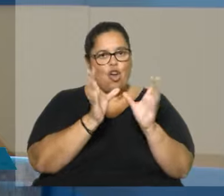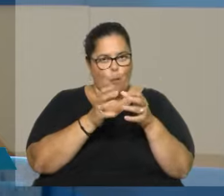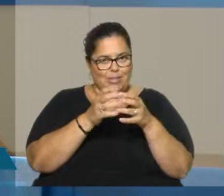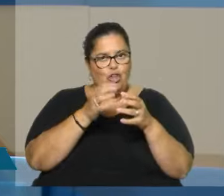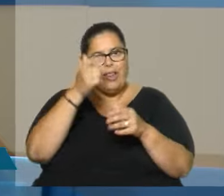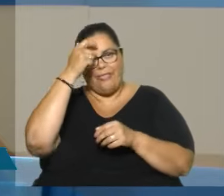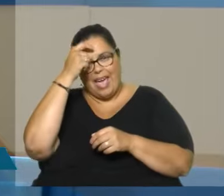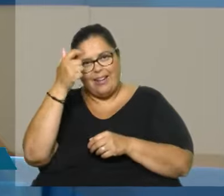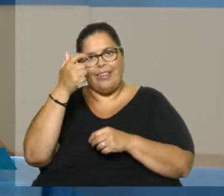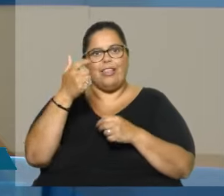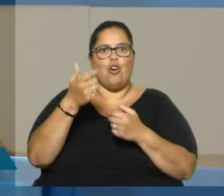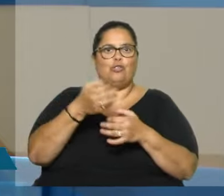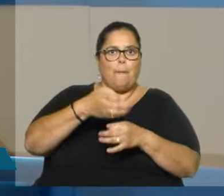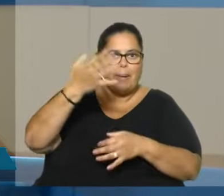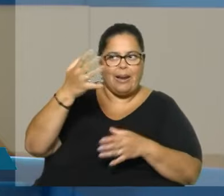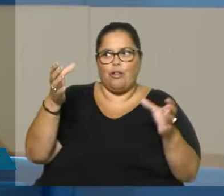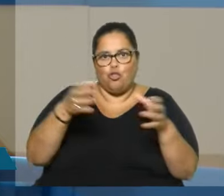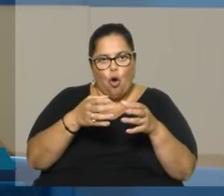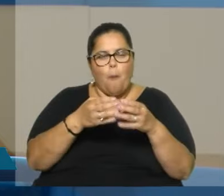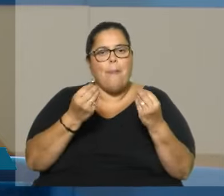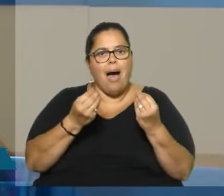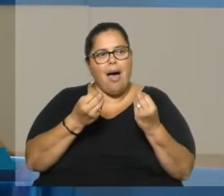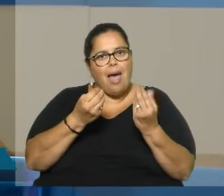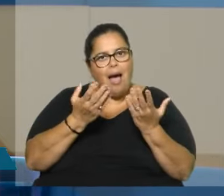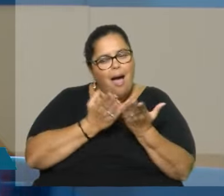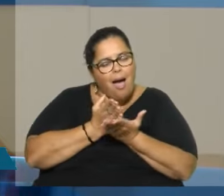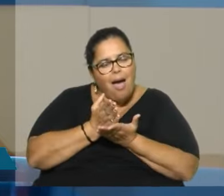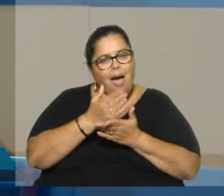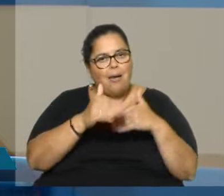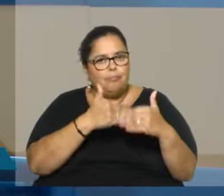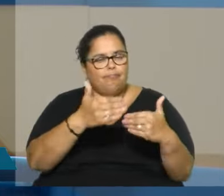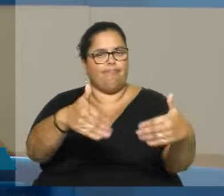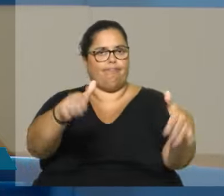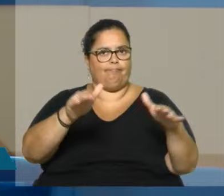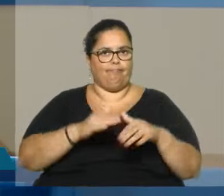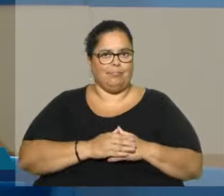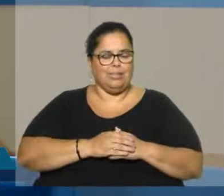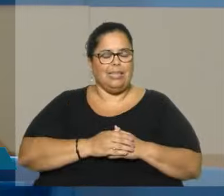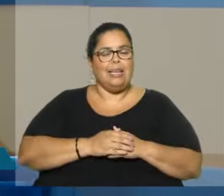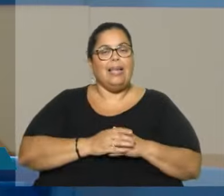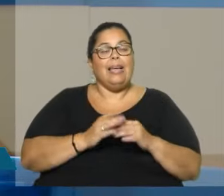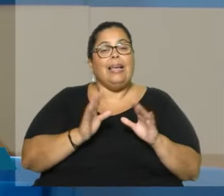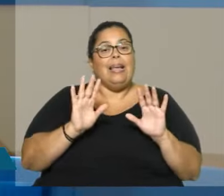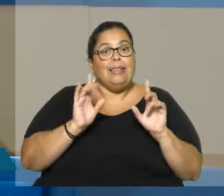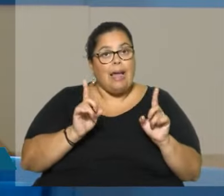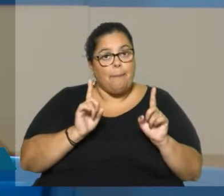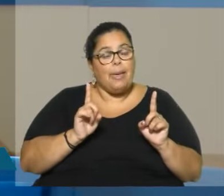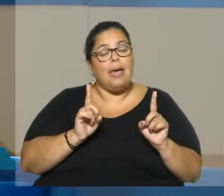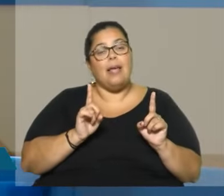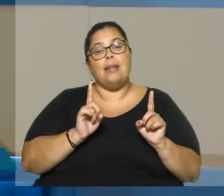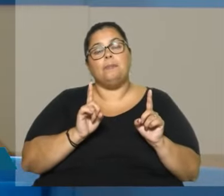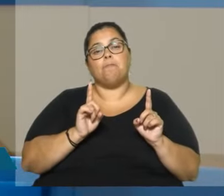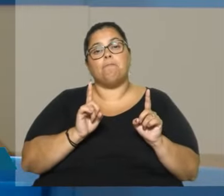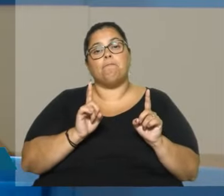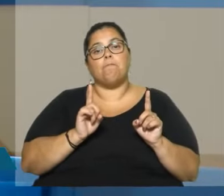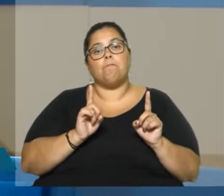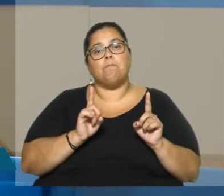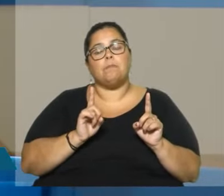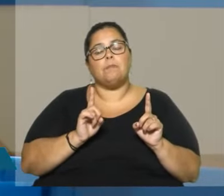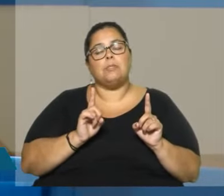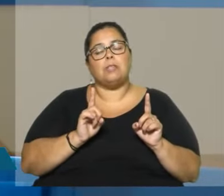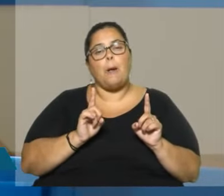técnicos de expertos para tratar de allanar el camino también hay que eh No es unificar